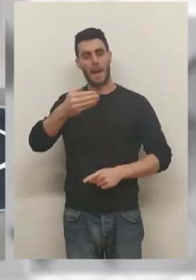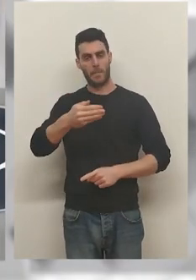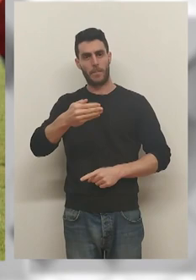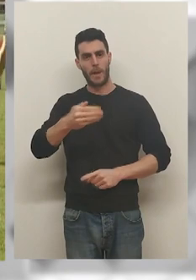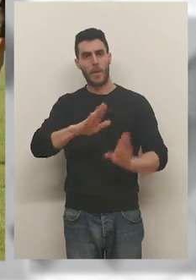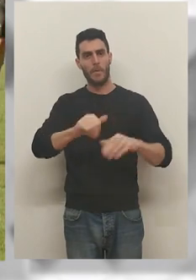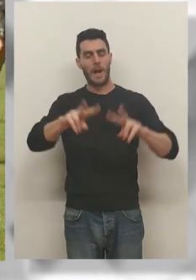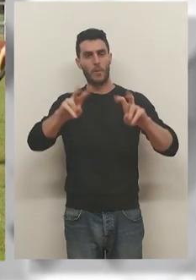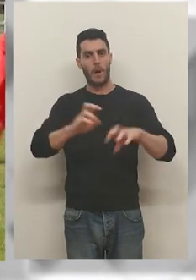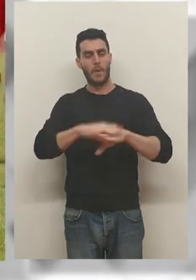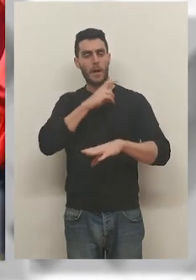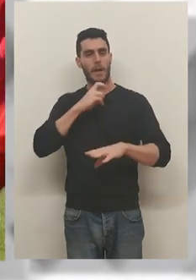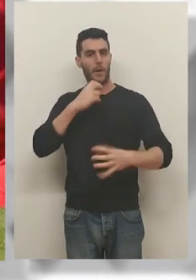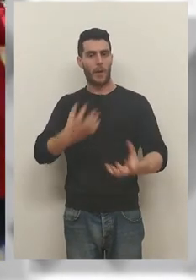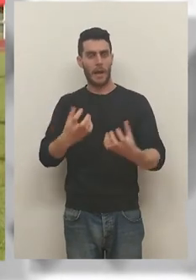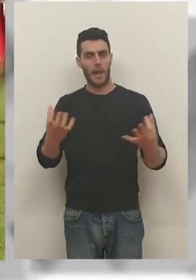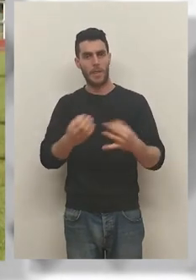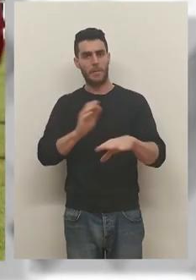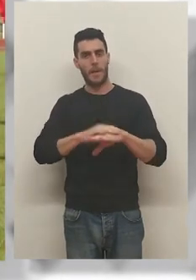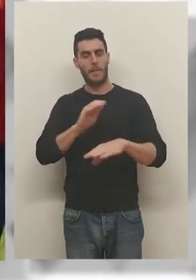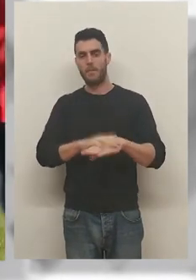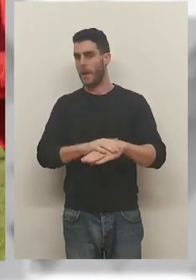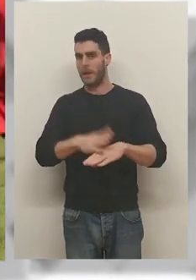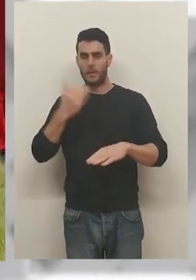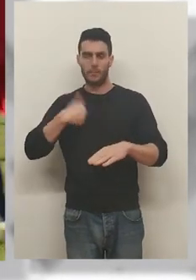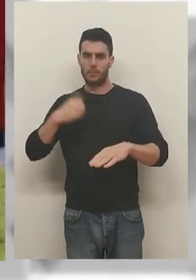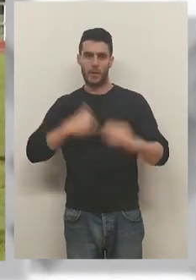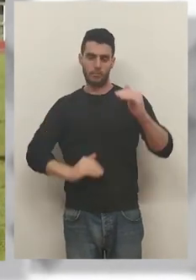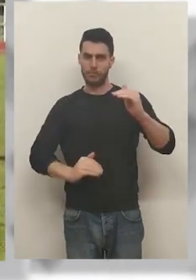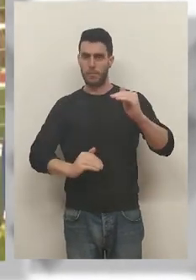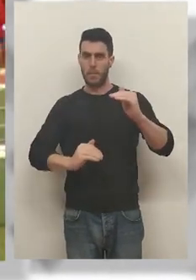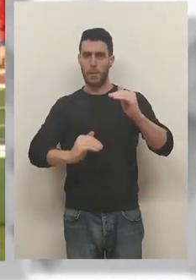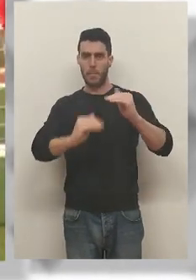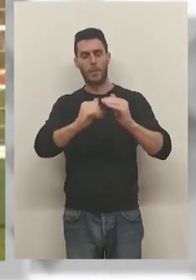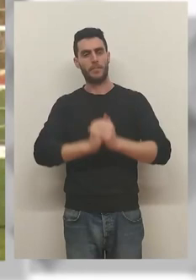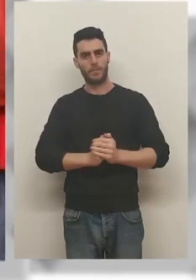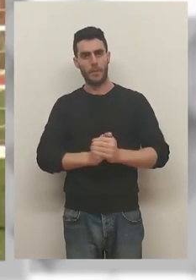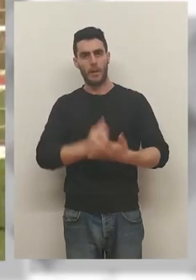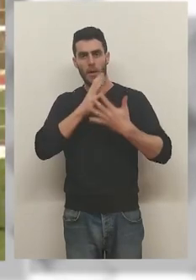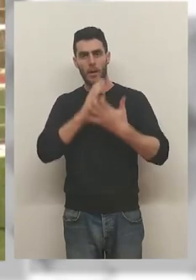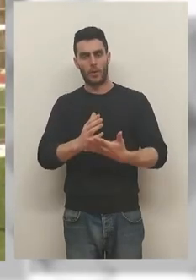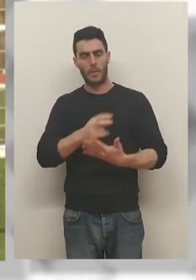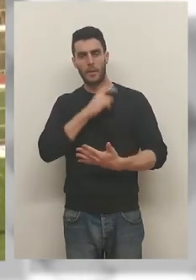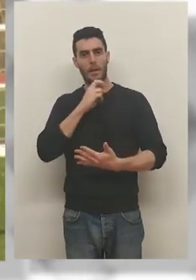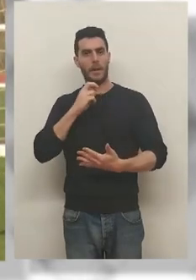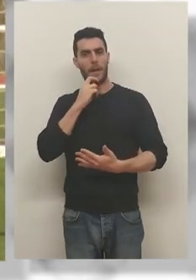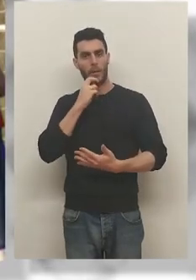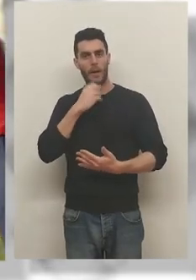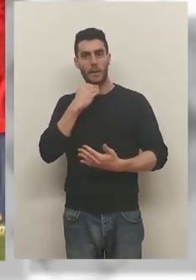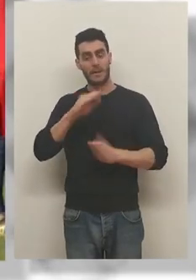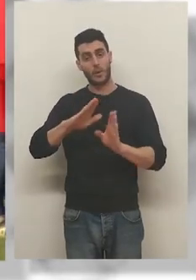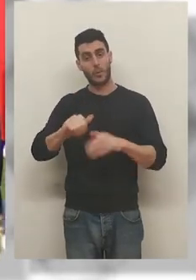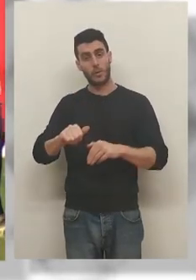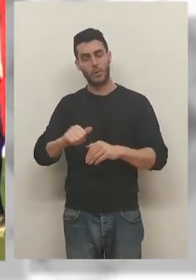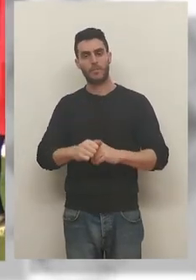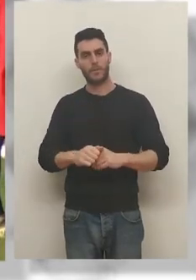B nueva final para los rojillos que deben ganar para tratar de no descolgarse aún más de los puestos de permanencia ahora mismo los de Carlos Ponce